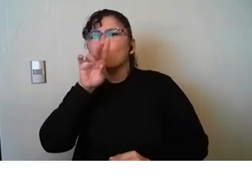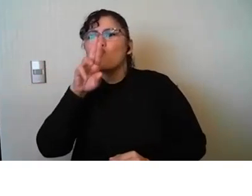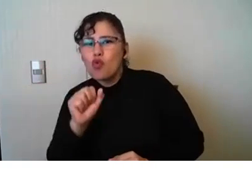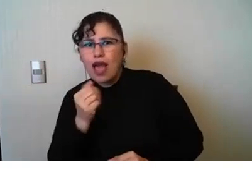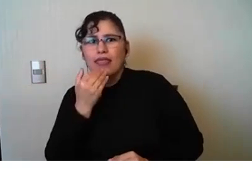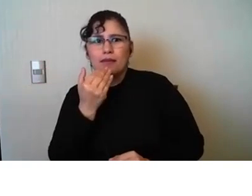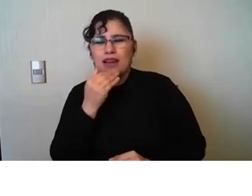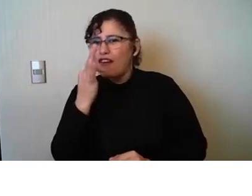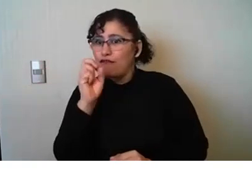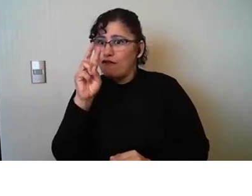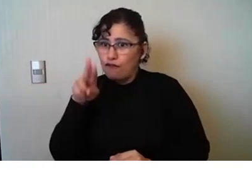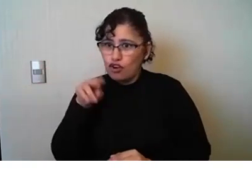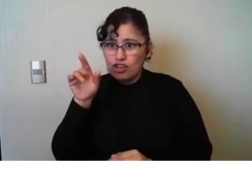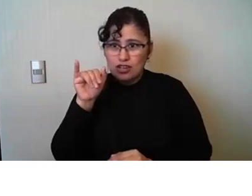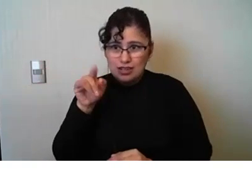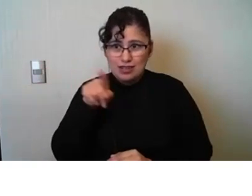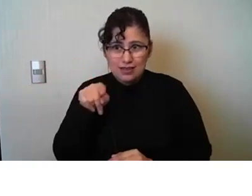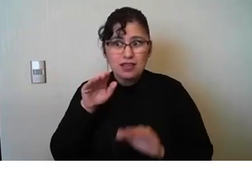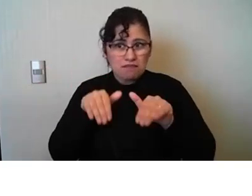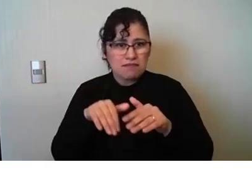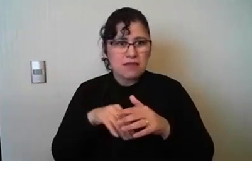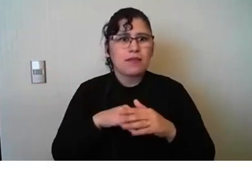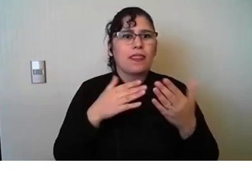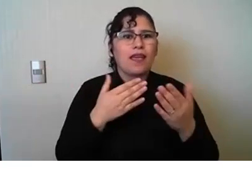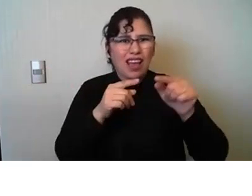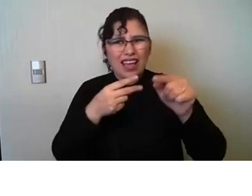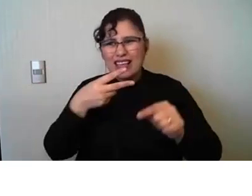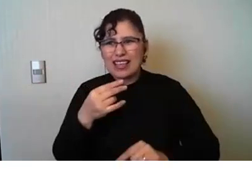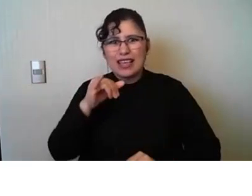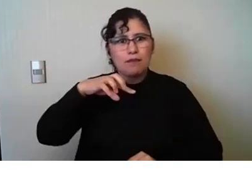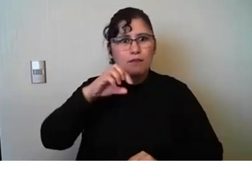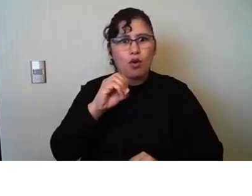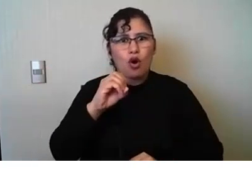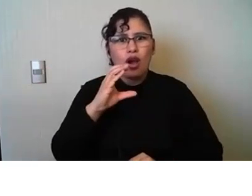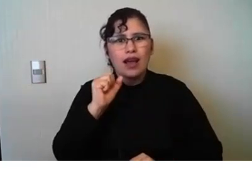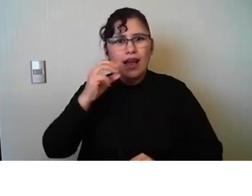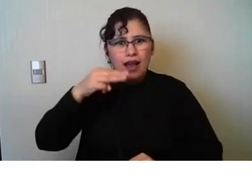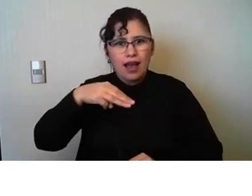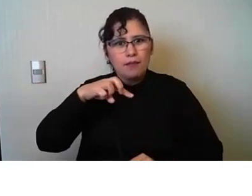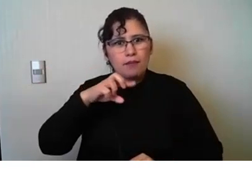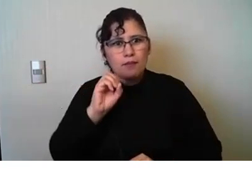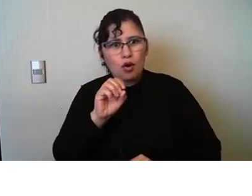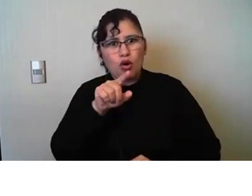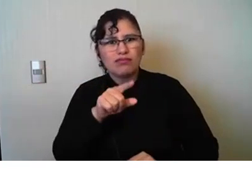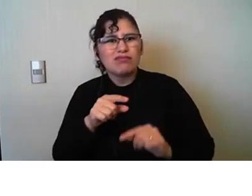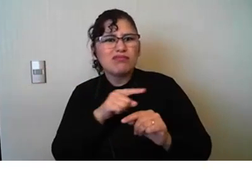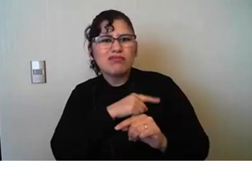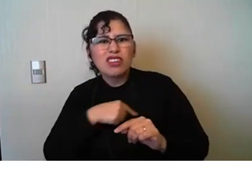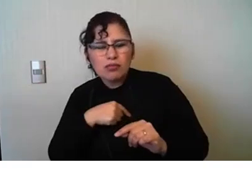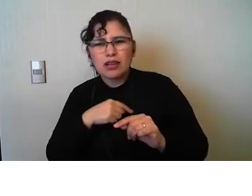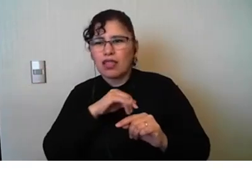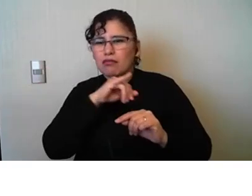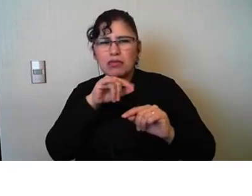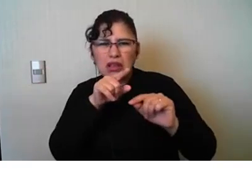Y acá está el hipocampo, donde se genera. Estos son elementos anatómicos que se describen, se van armando después, como